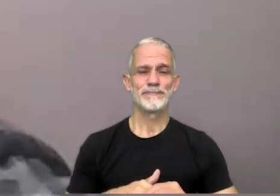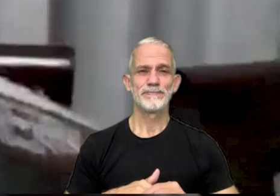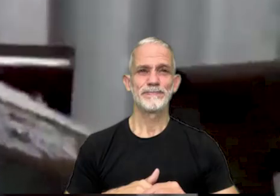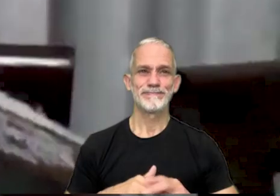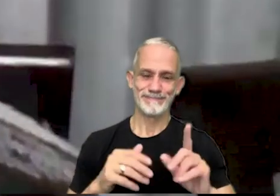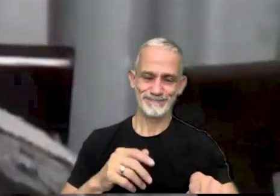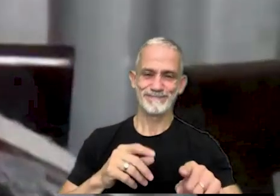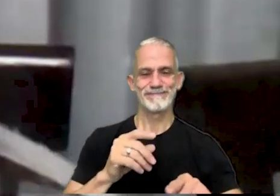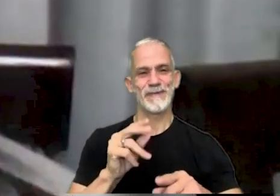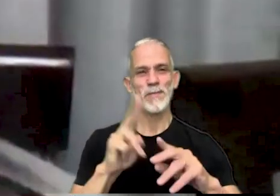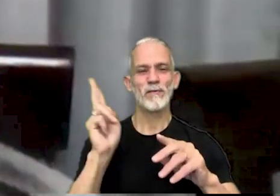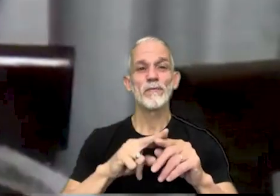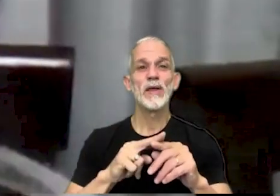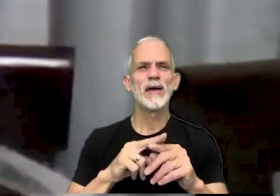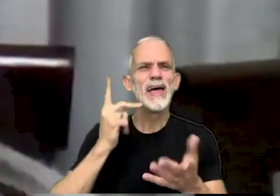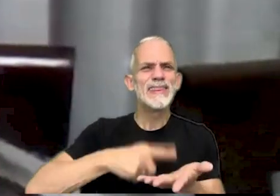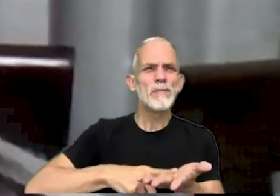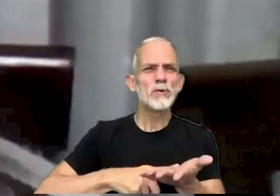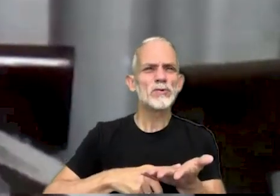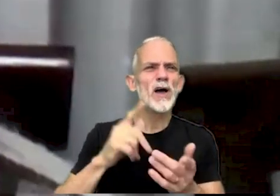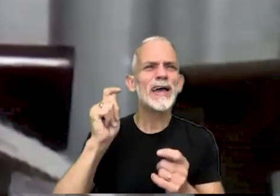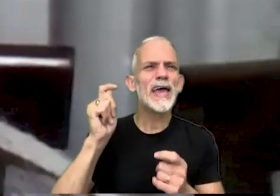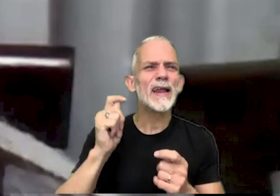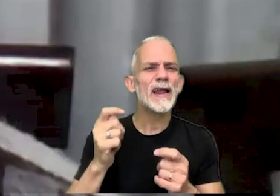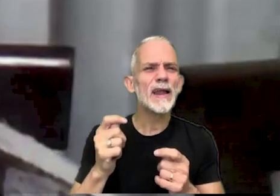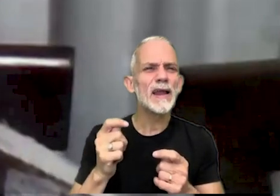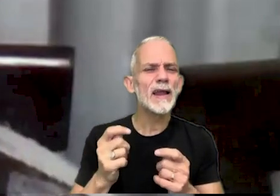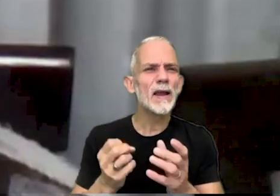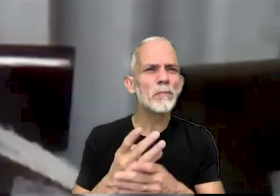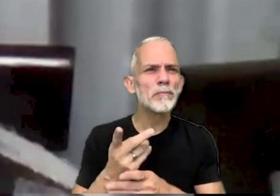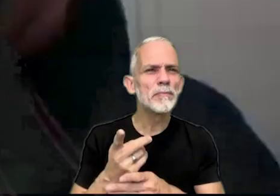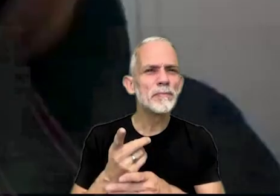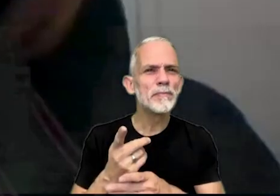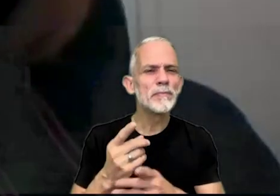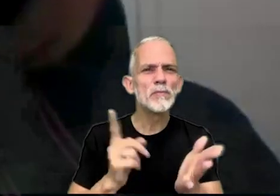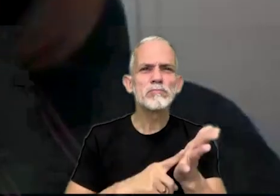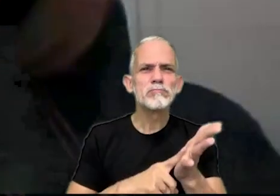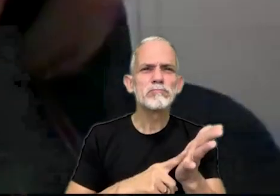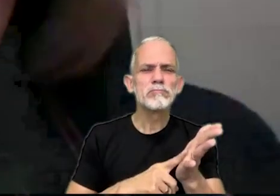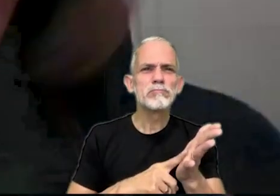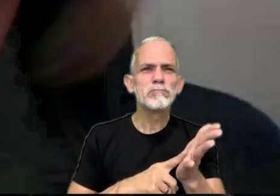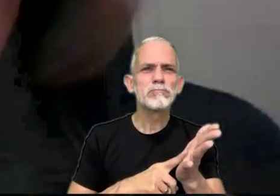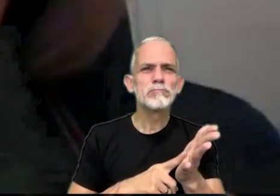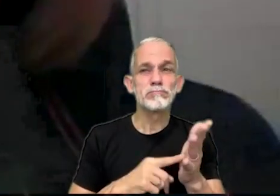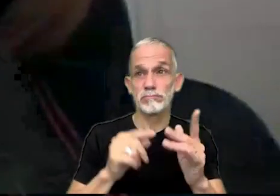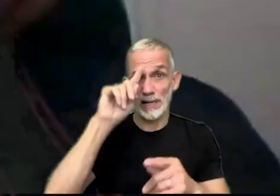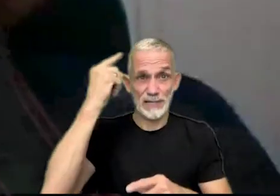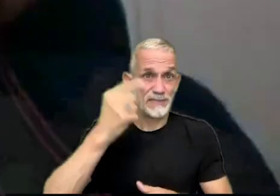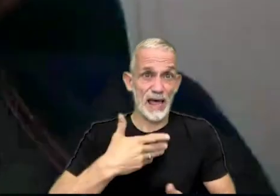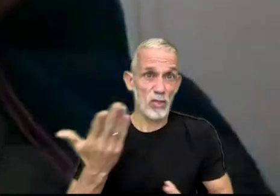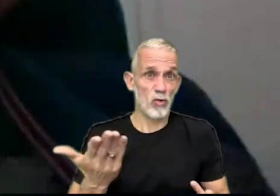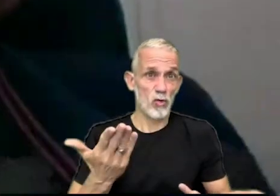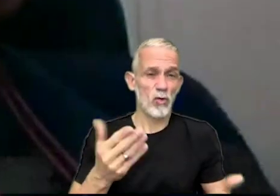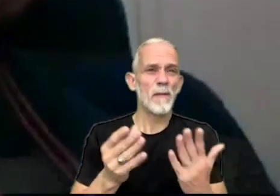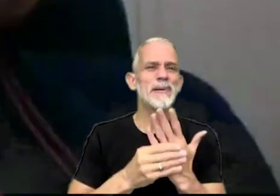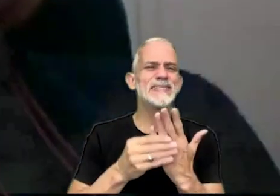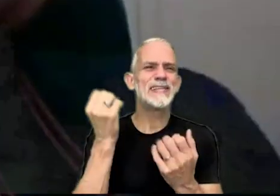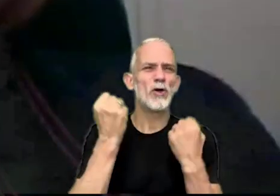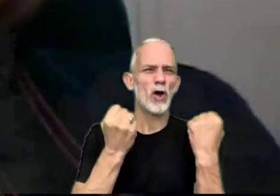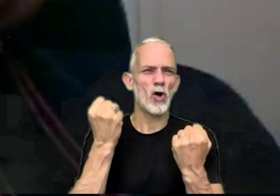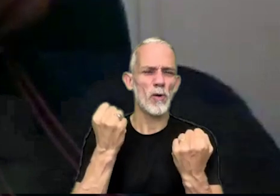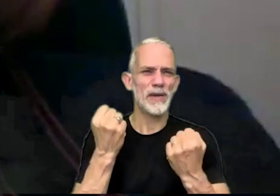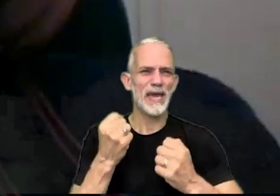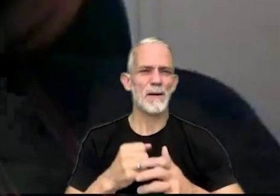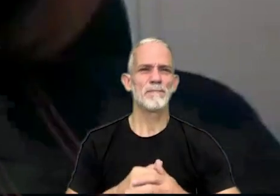Acá está. La disposición es a quien la emitió, Esa disposición la emitió el Estado Nacional, creo que es el Ministerio de